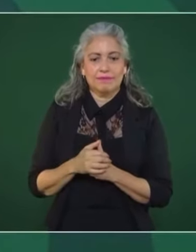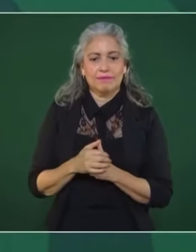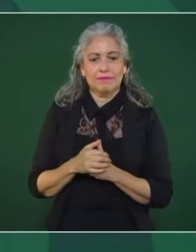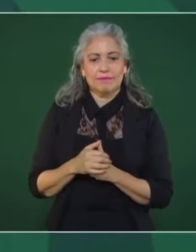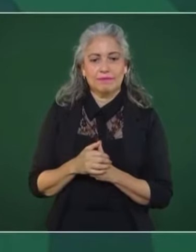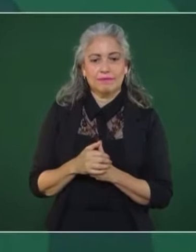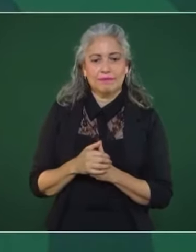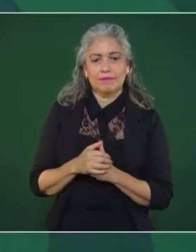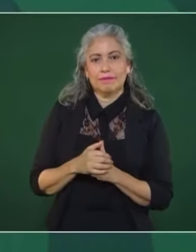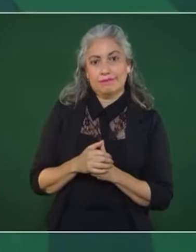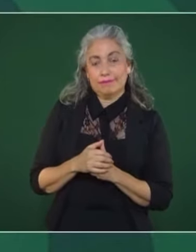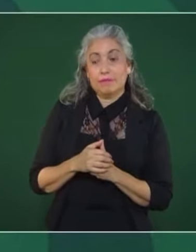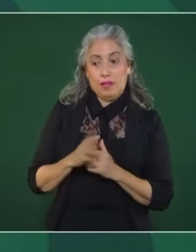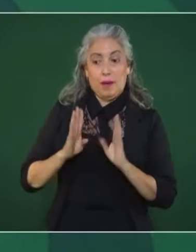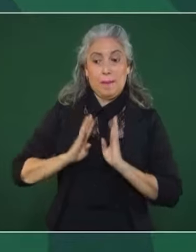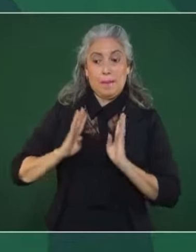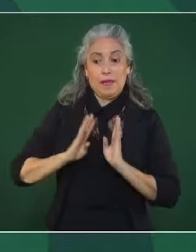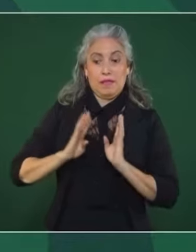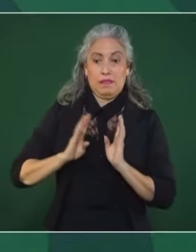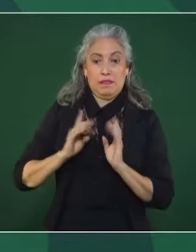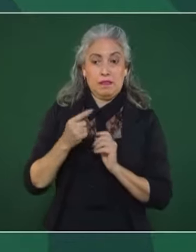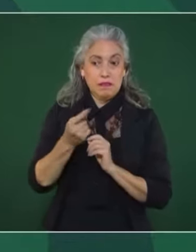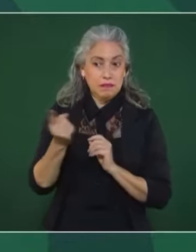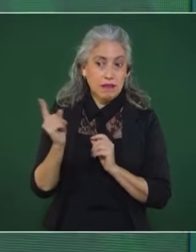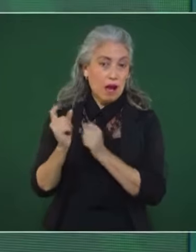de militares vinculados